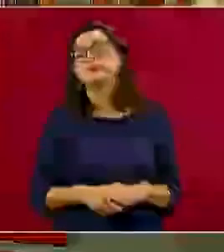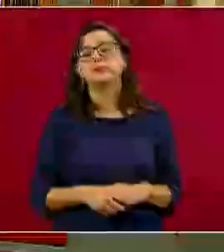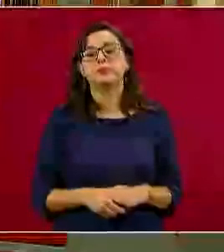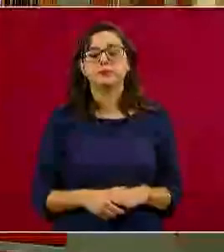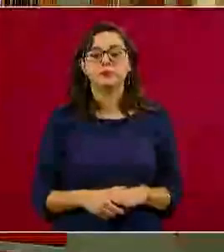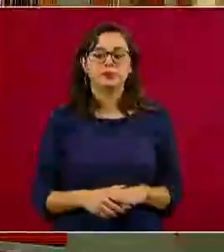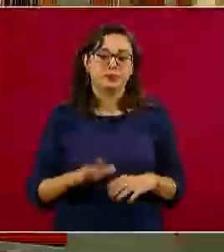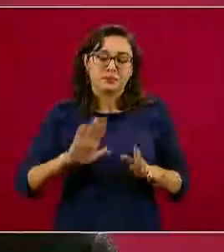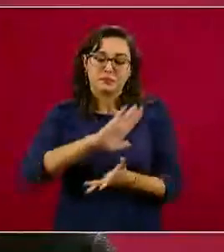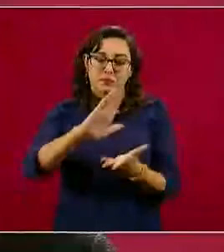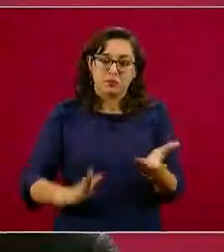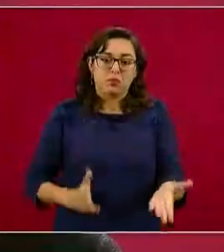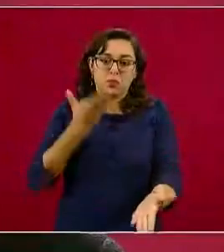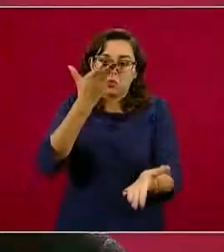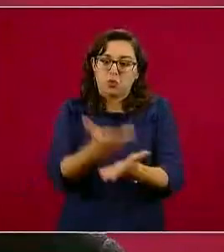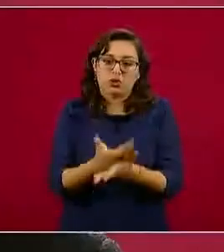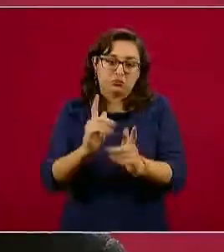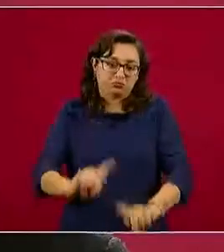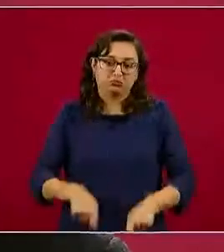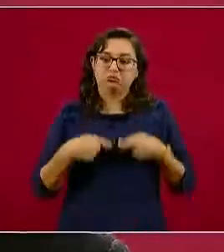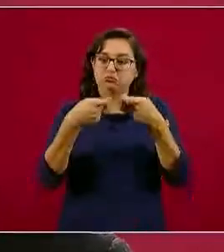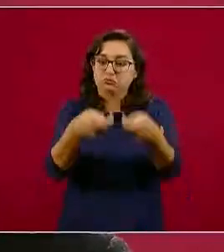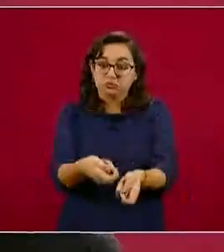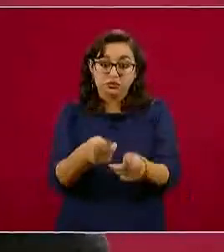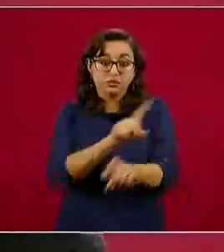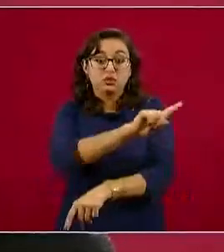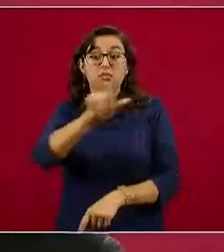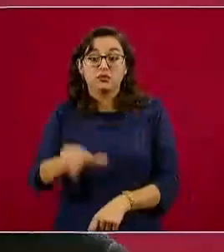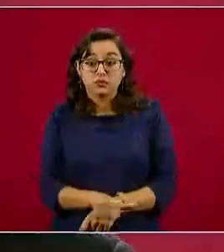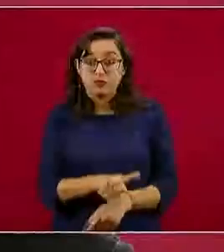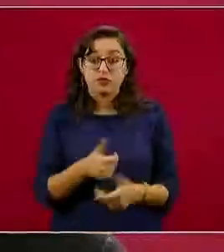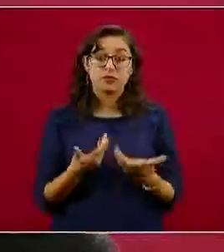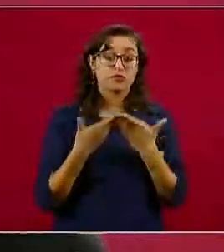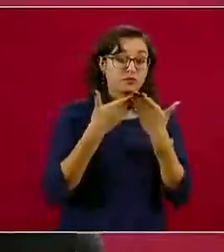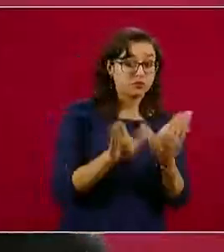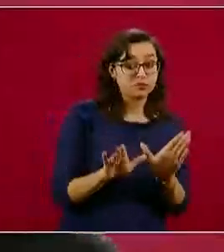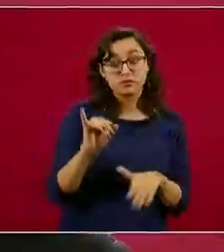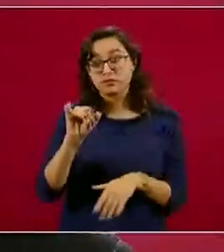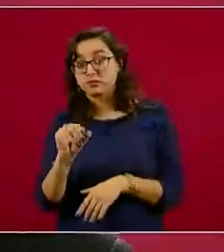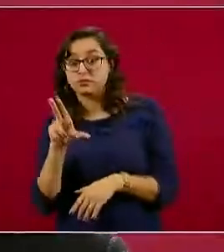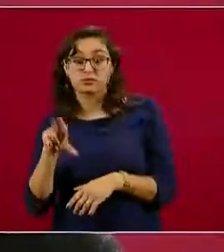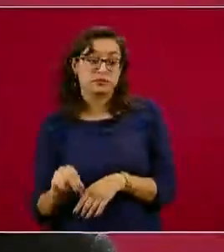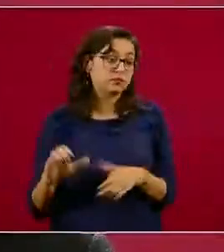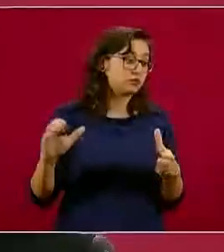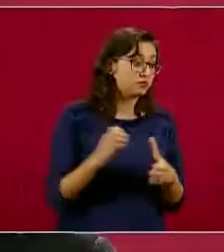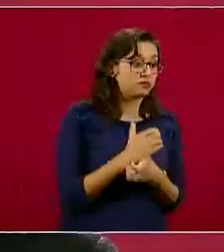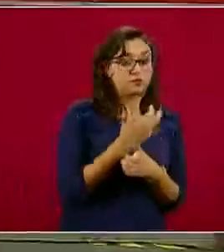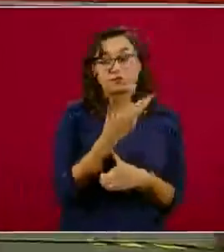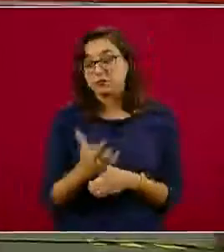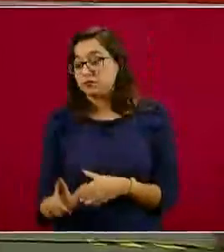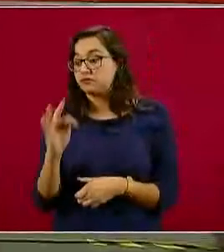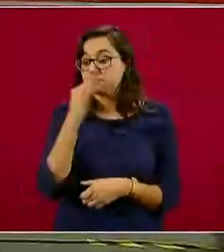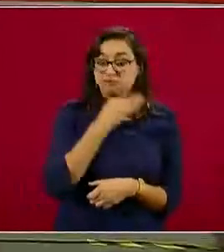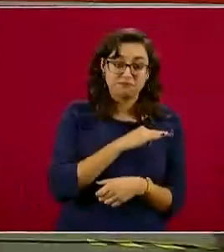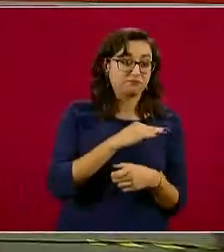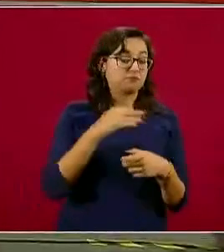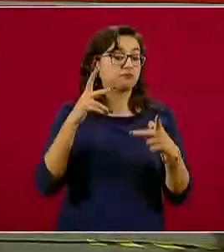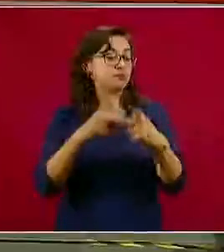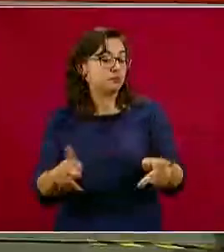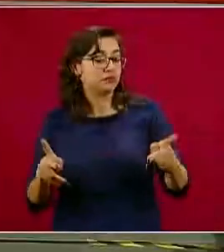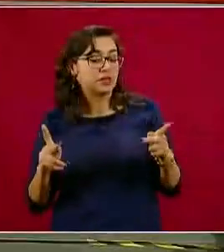ejecución, quién gobierna la entidad, quién decide abren o no los bares, los restaurantes, las fiestas, las